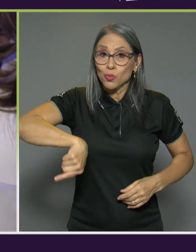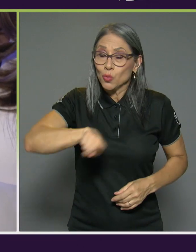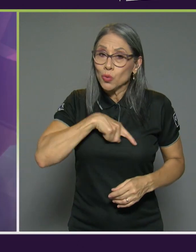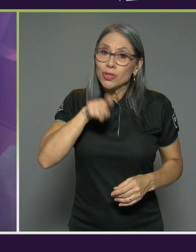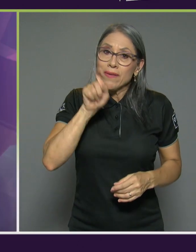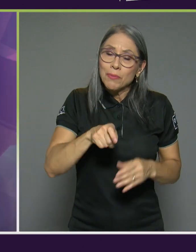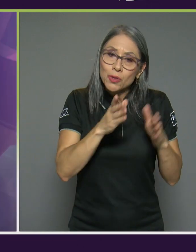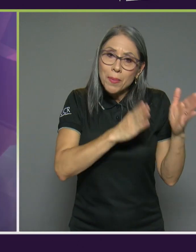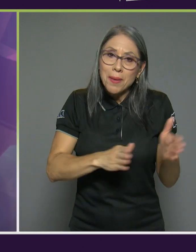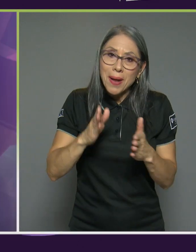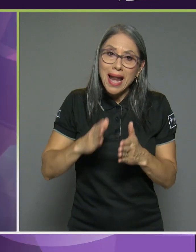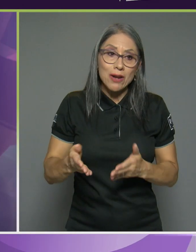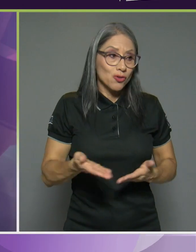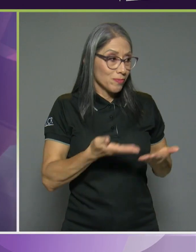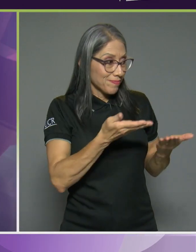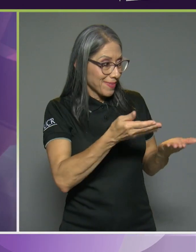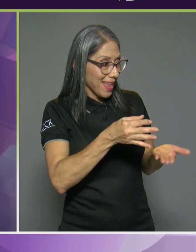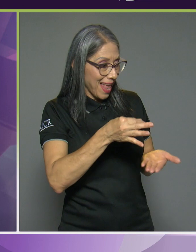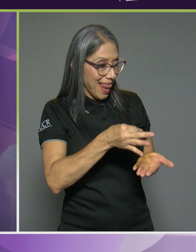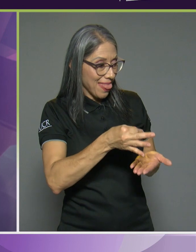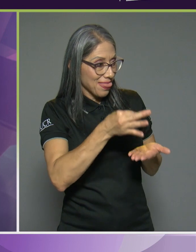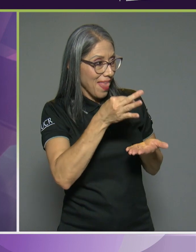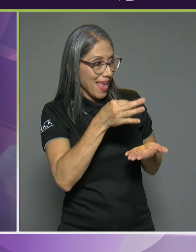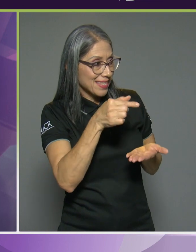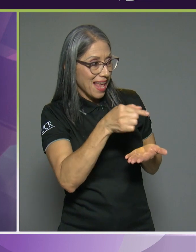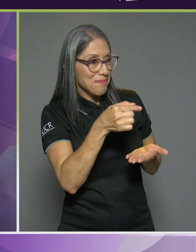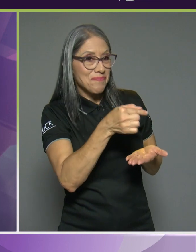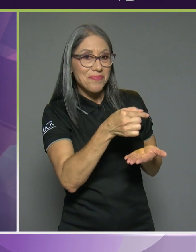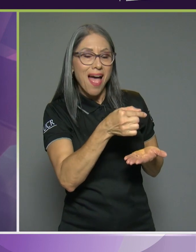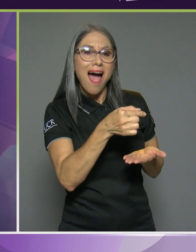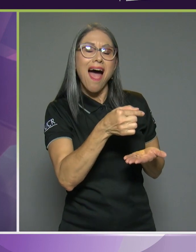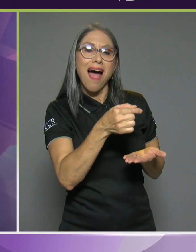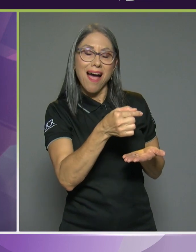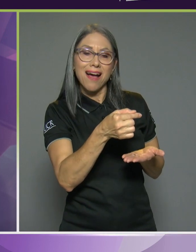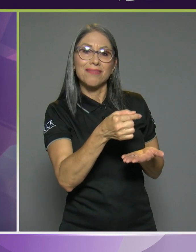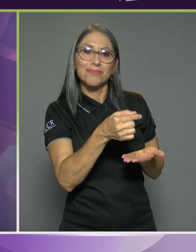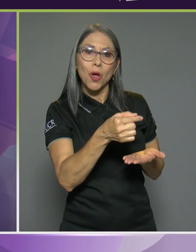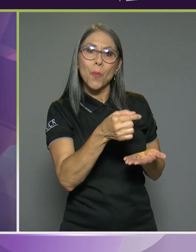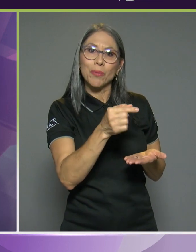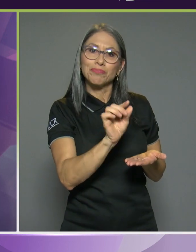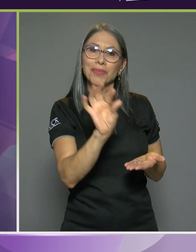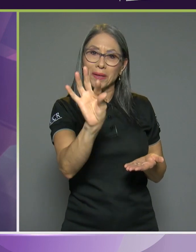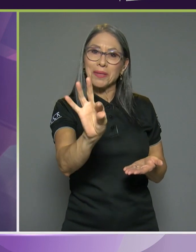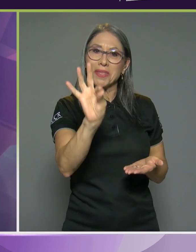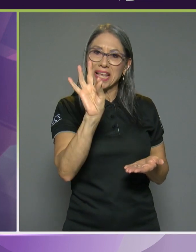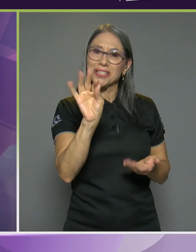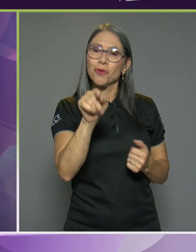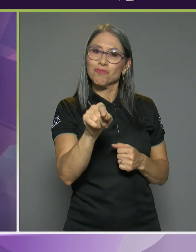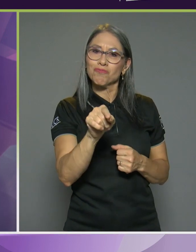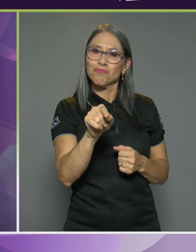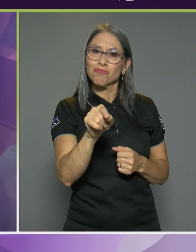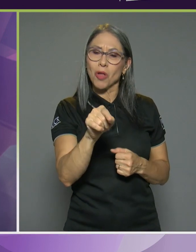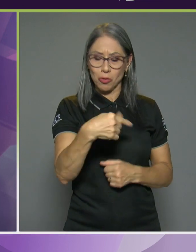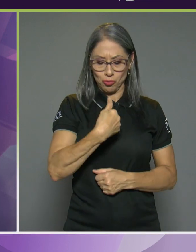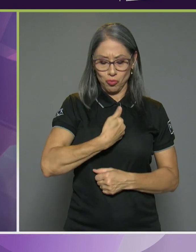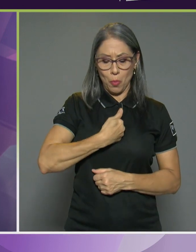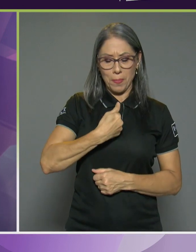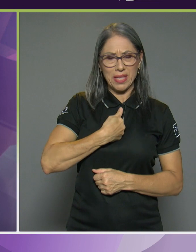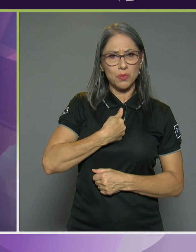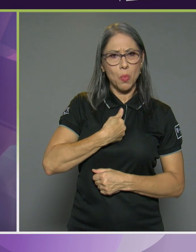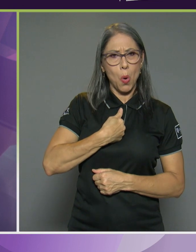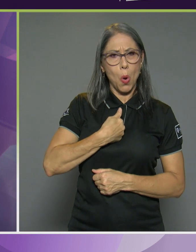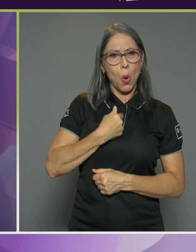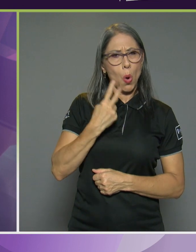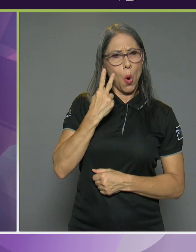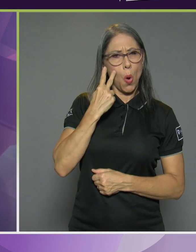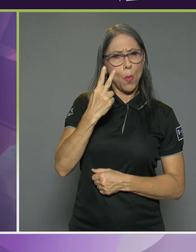la tasa que tienes en tus manos precisamente nos hace esa invitación como me visualizo yo en